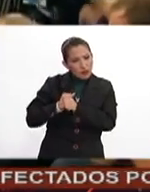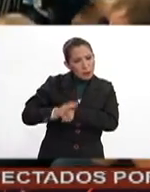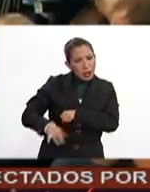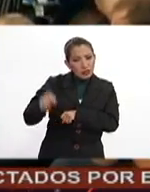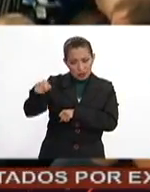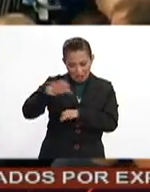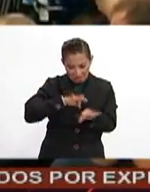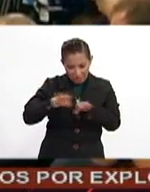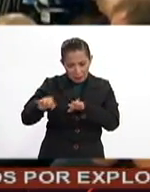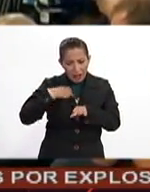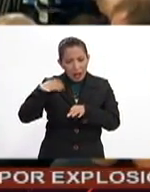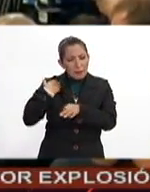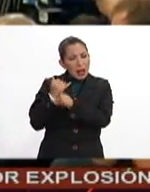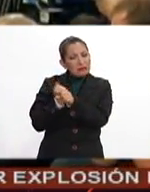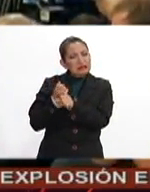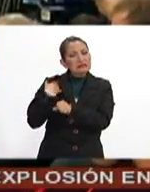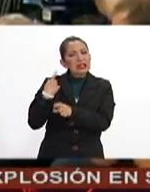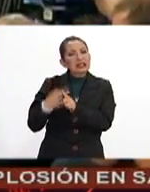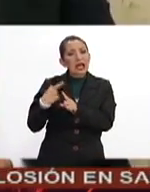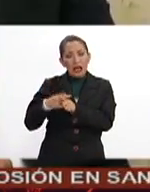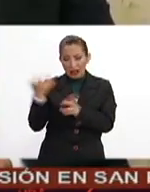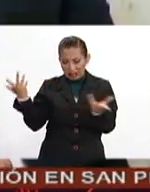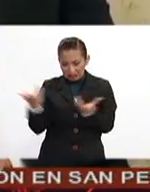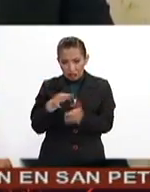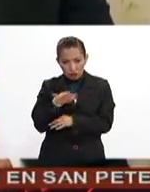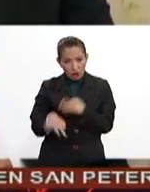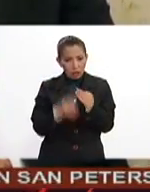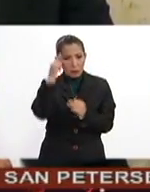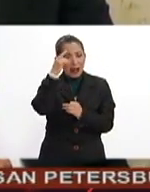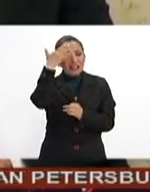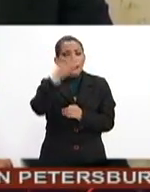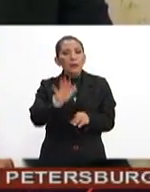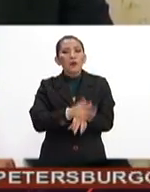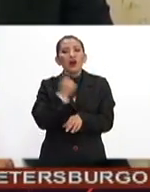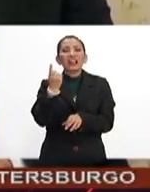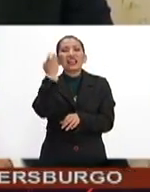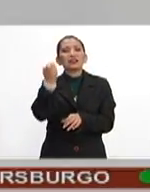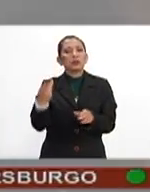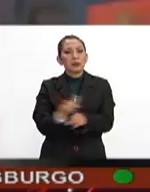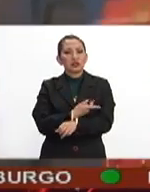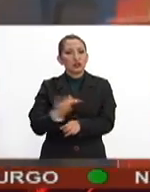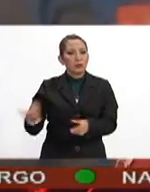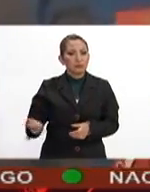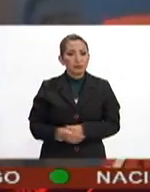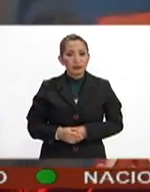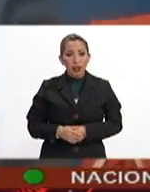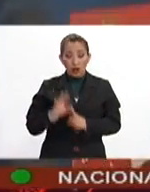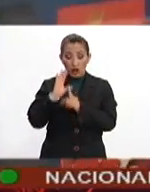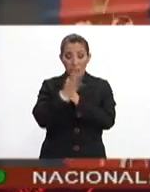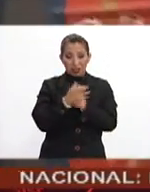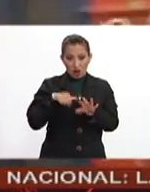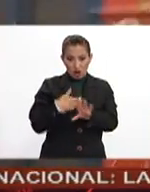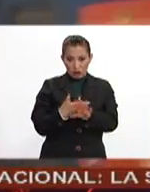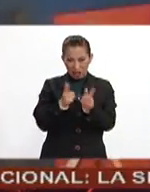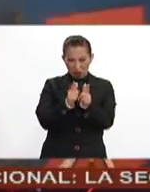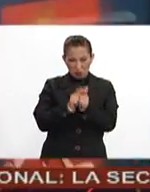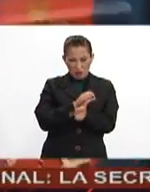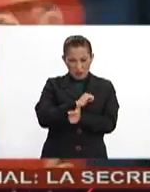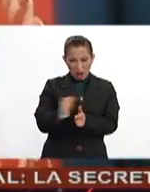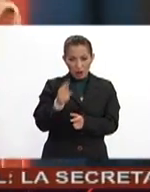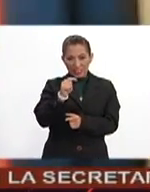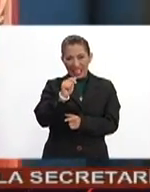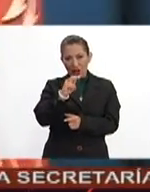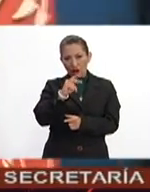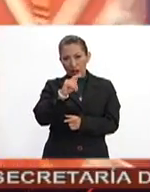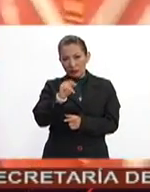información trabajan en el asunto. Haremos todo lo posible para saber las causas de lo que pasó. El comité antiterrorista anunció que